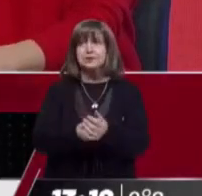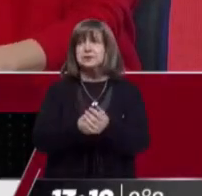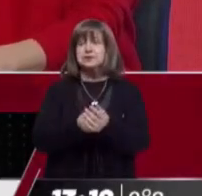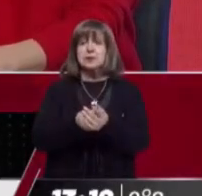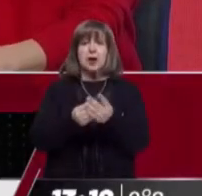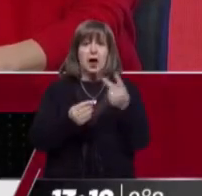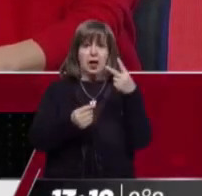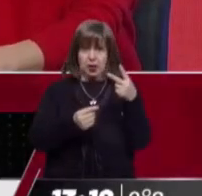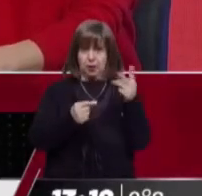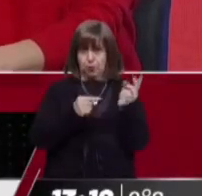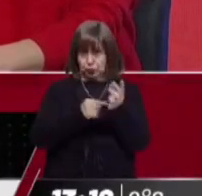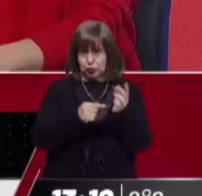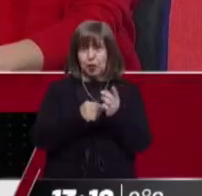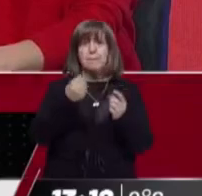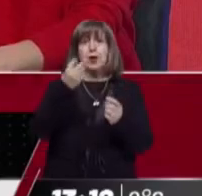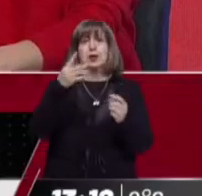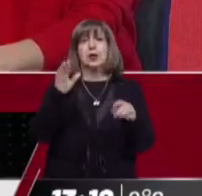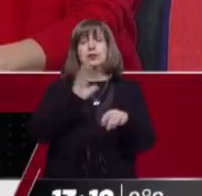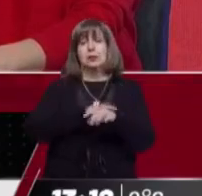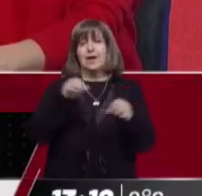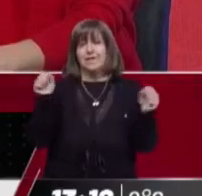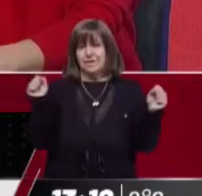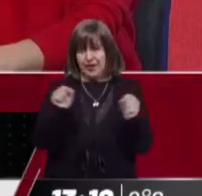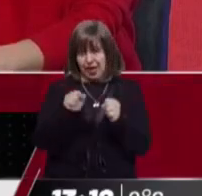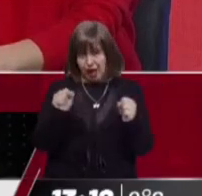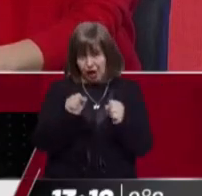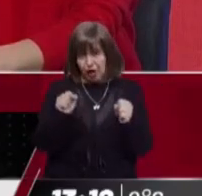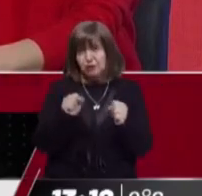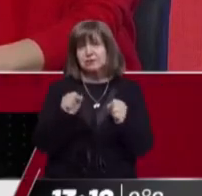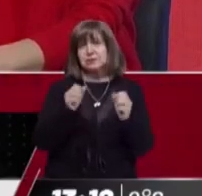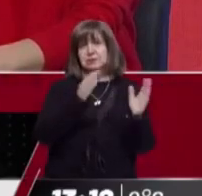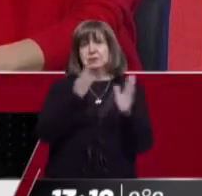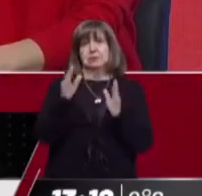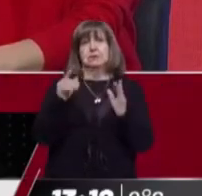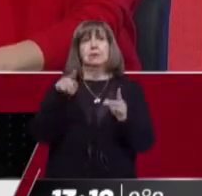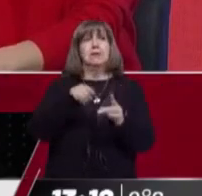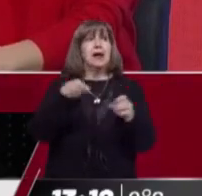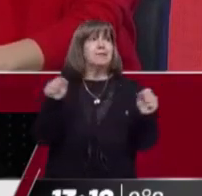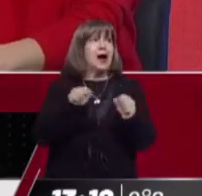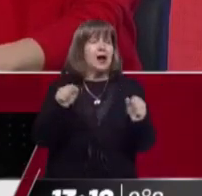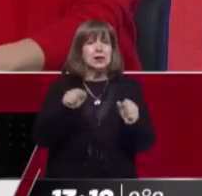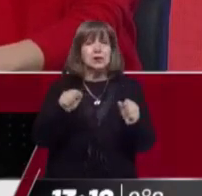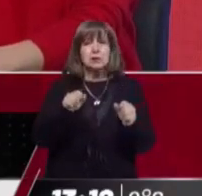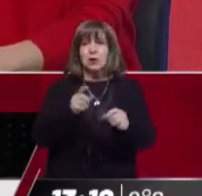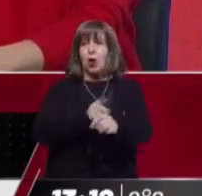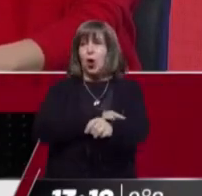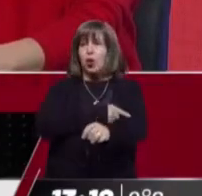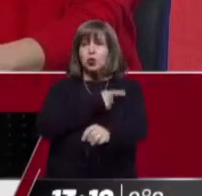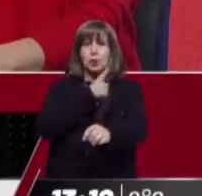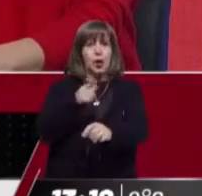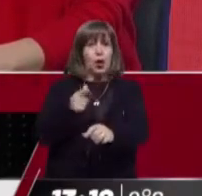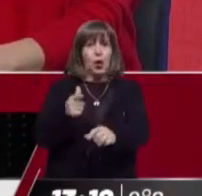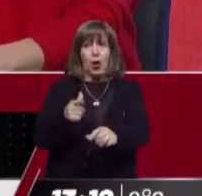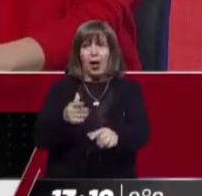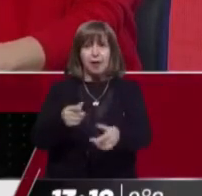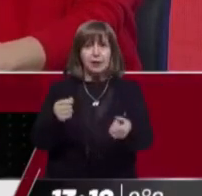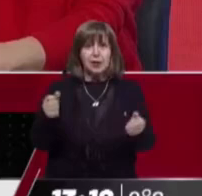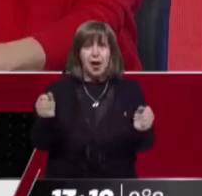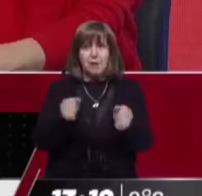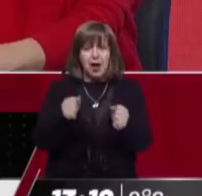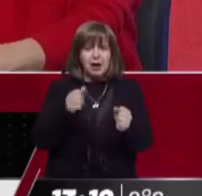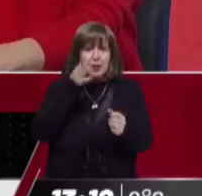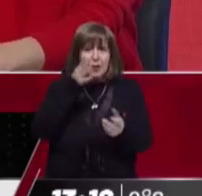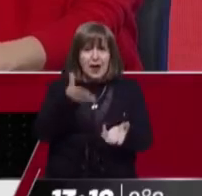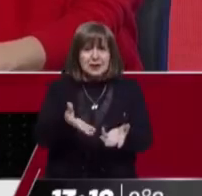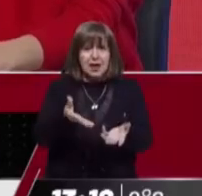fundamentales son un frío un frío en esta temporada del año en mayo que no era esperado exactamente altas temperaturas que han provocado que el